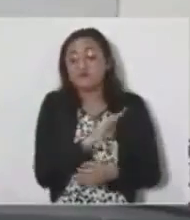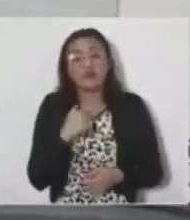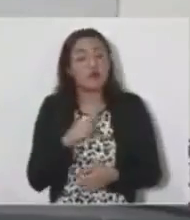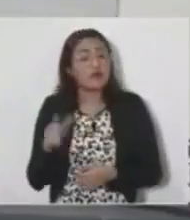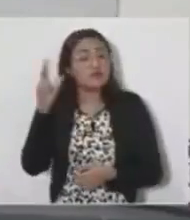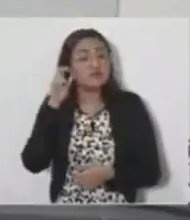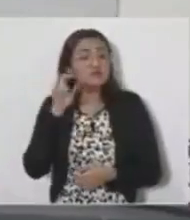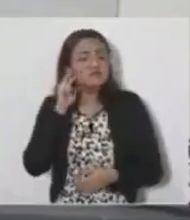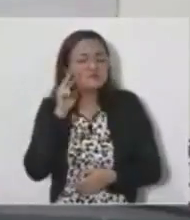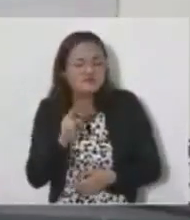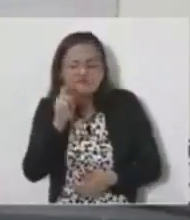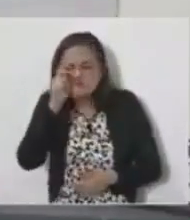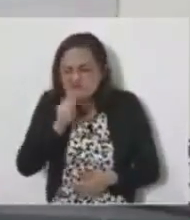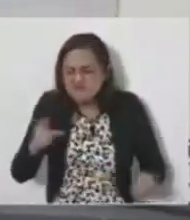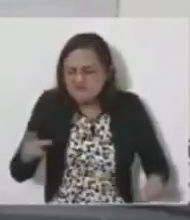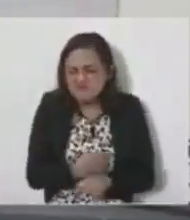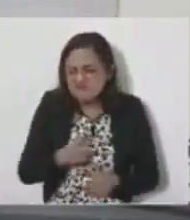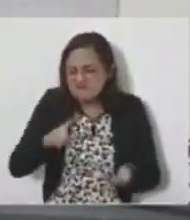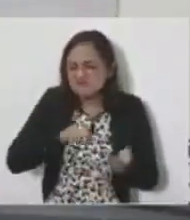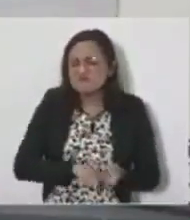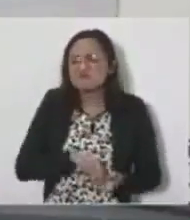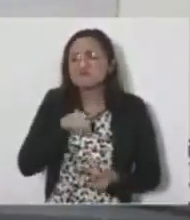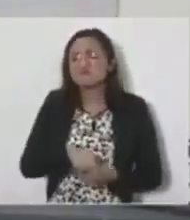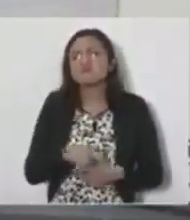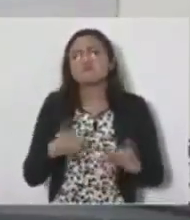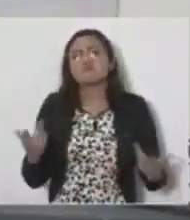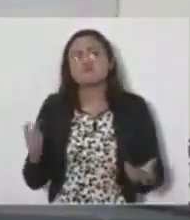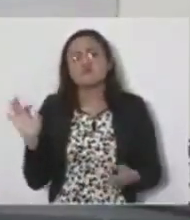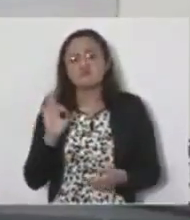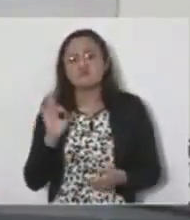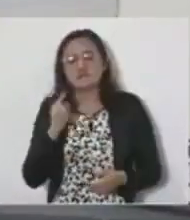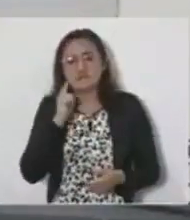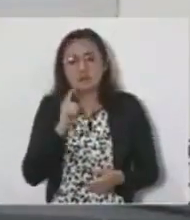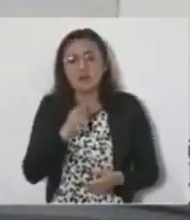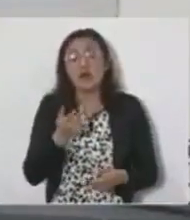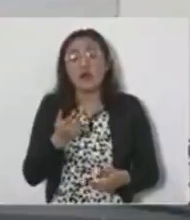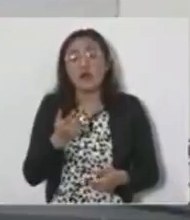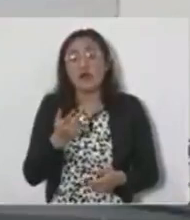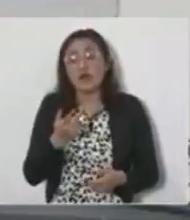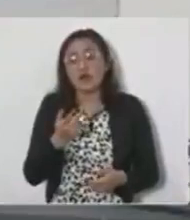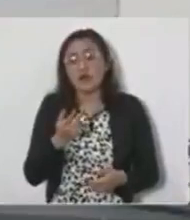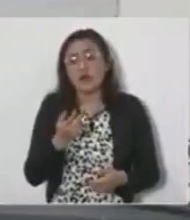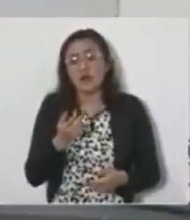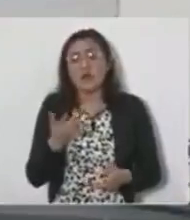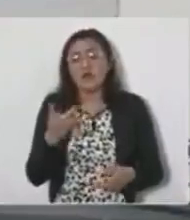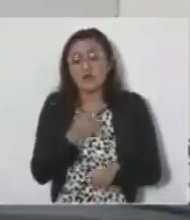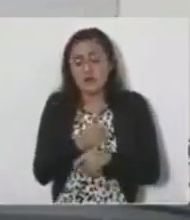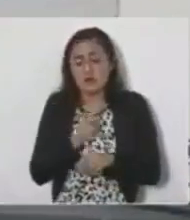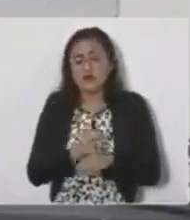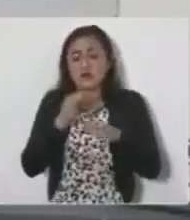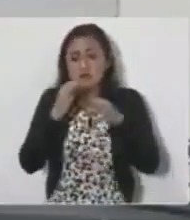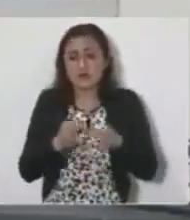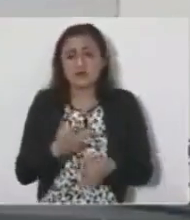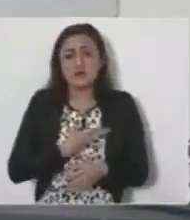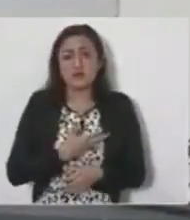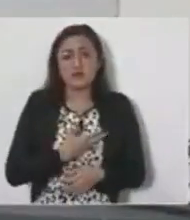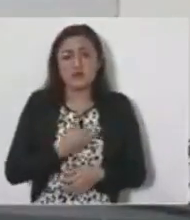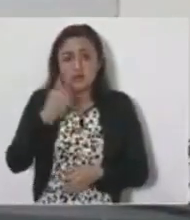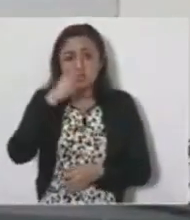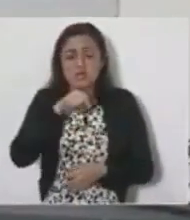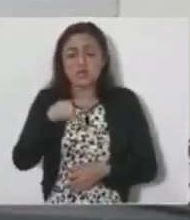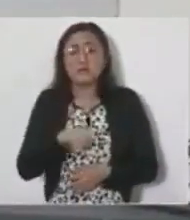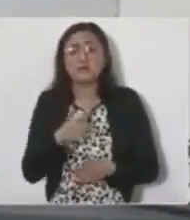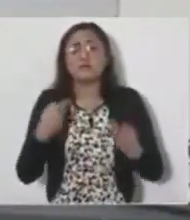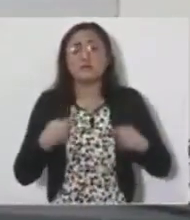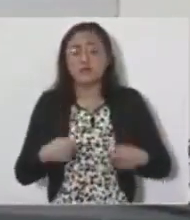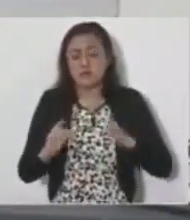escuchar y ver lo que está sucediendo en tiempo real en el momento del operativo nosotros hacemos haremos las invitaciones correspondientes para los